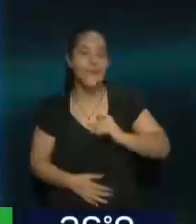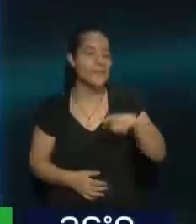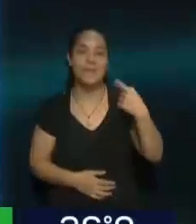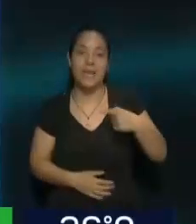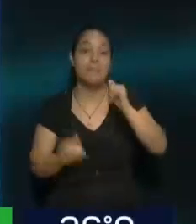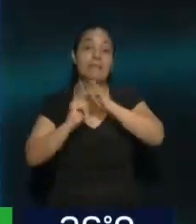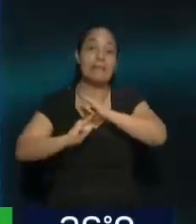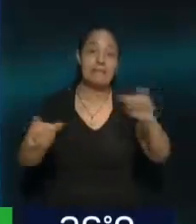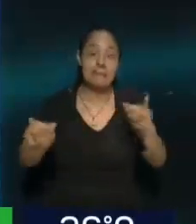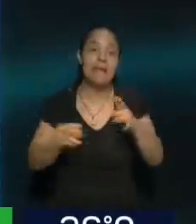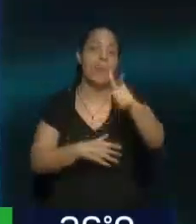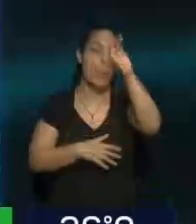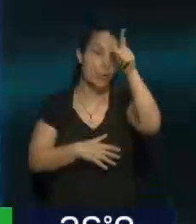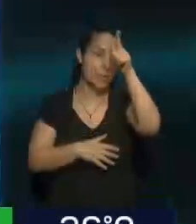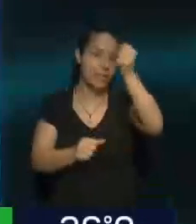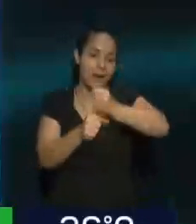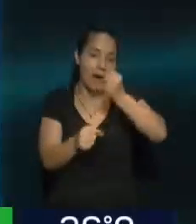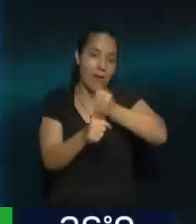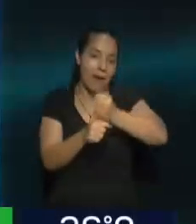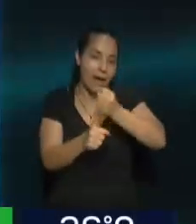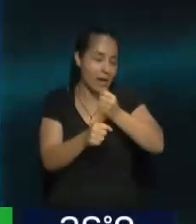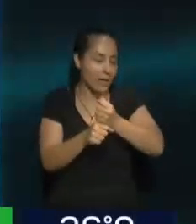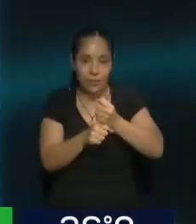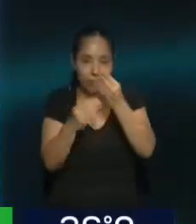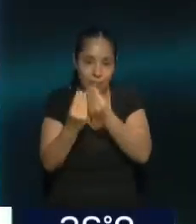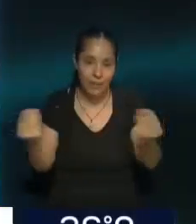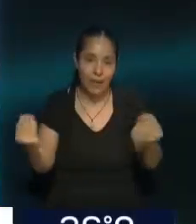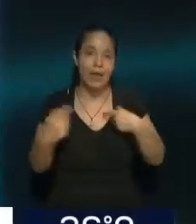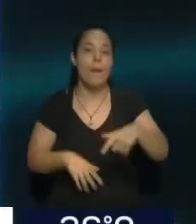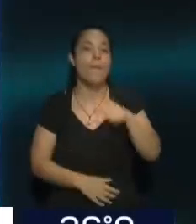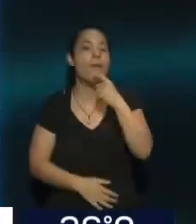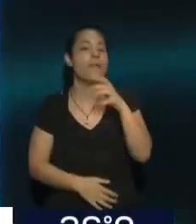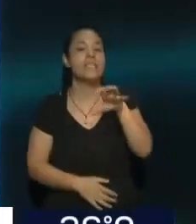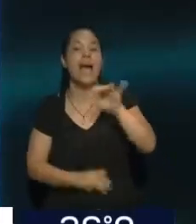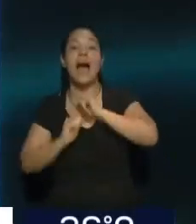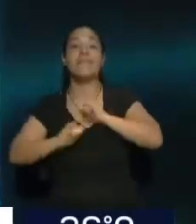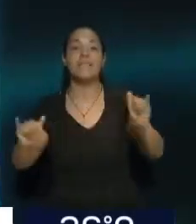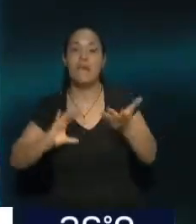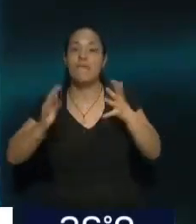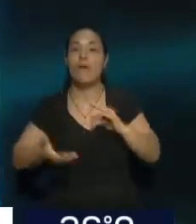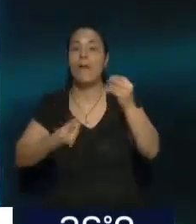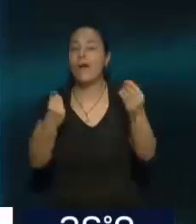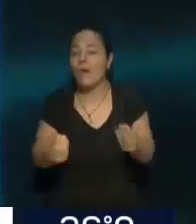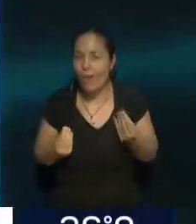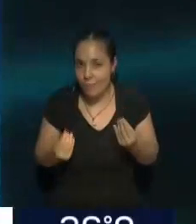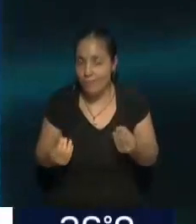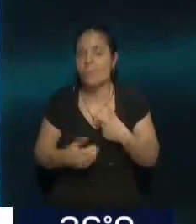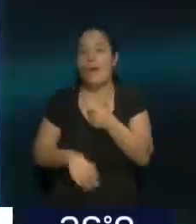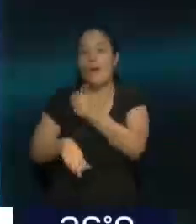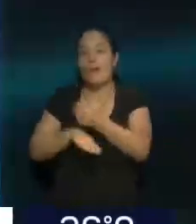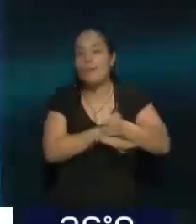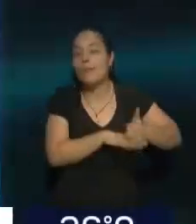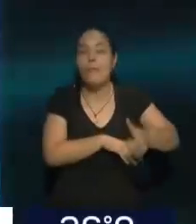un operativo de seguridad y se da a conocer por parte del Estado provincial cómo va a ser el funcionamiento de esos